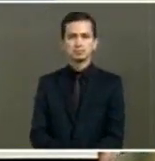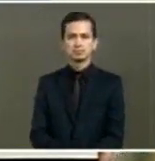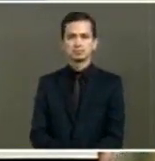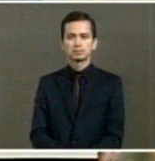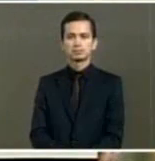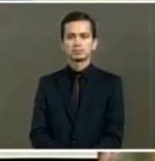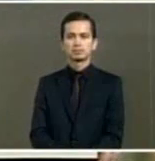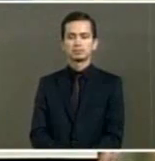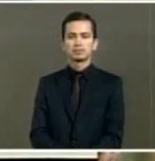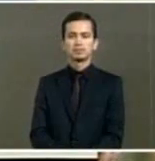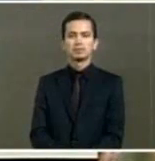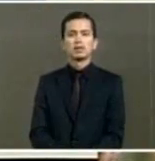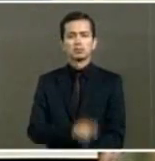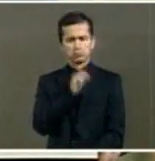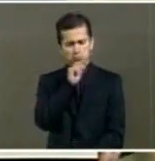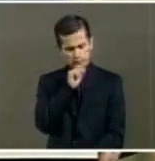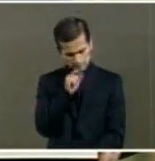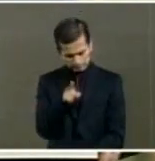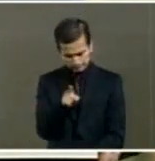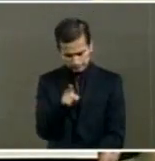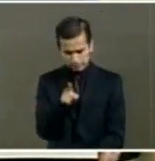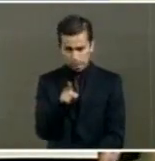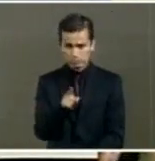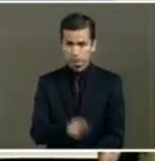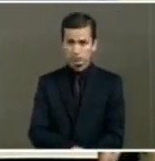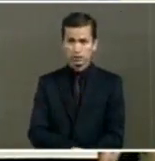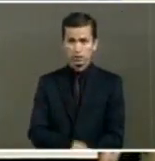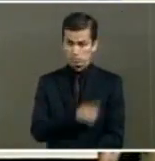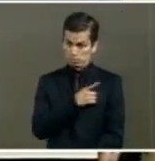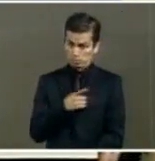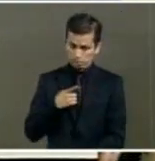Y también debo reconocer, señoras y señores,